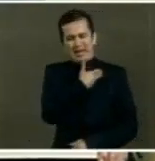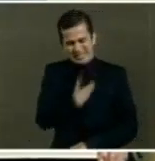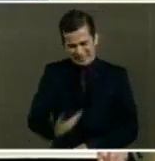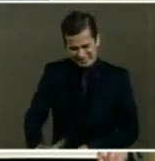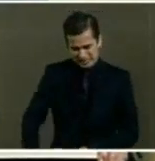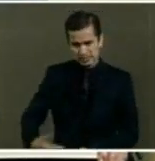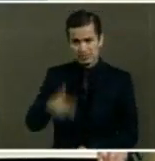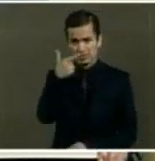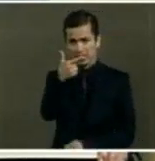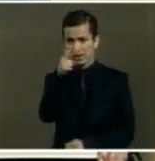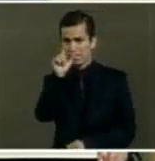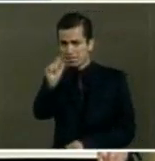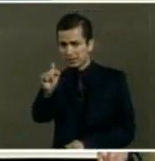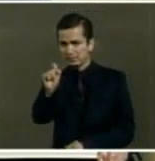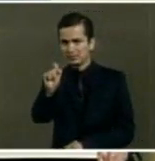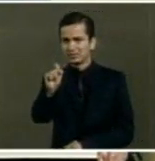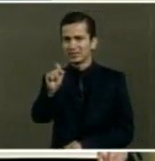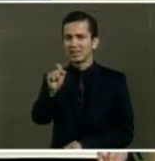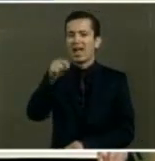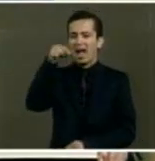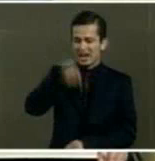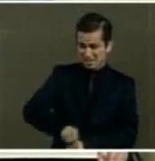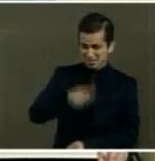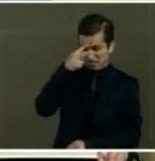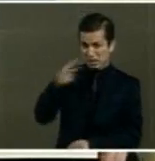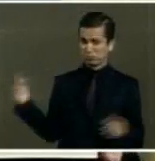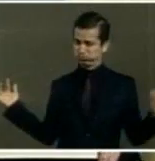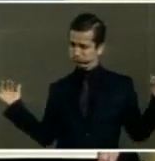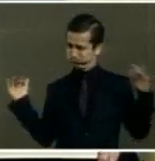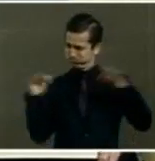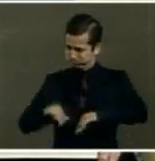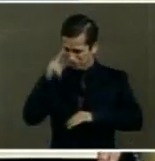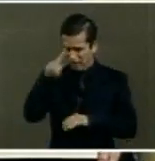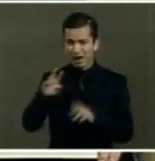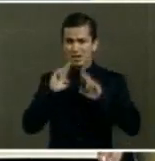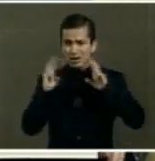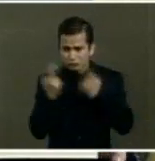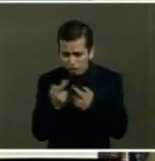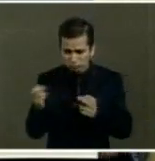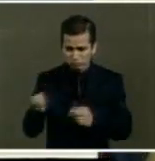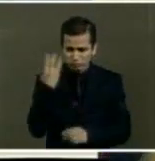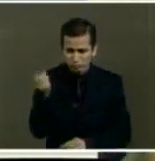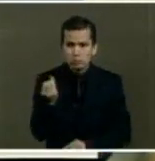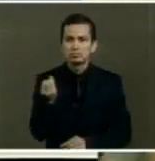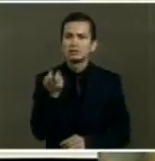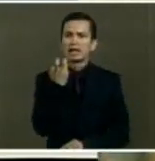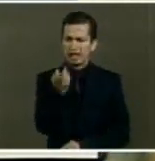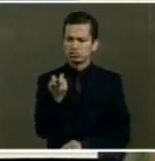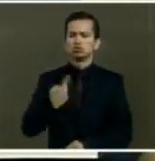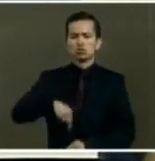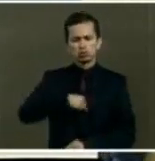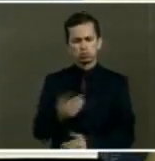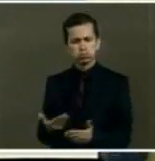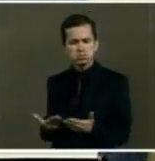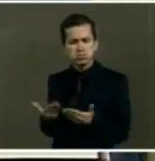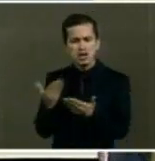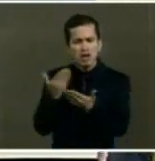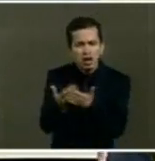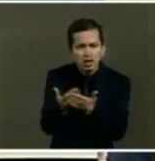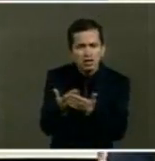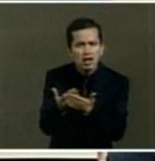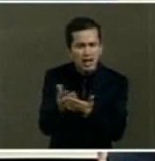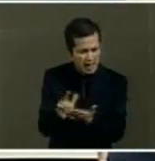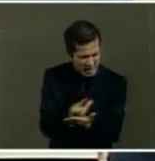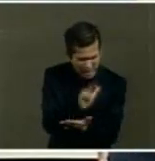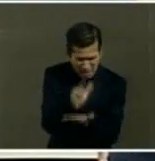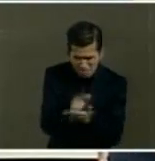cumbre. Desde esa responsabilidad, promoveremos medidas concretas para que las principales economías tomen